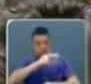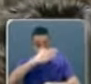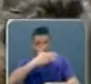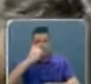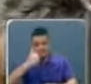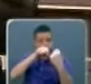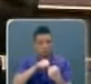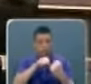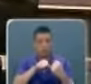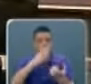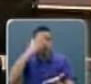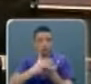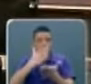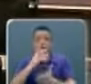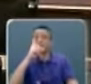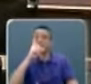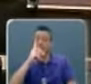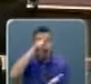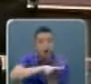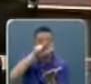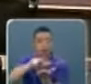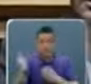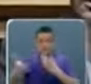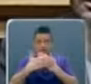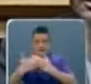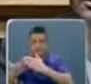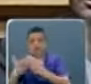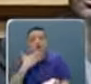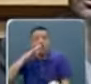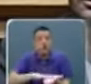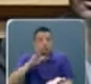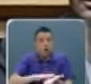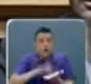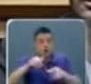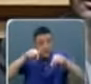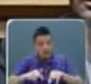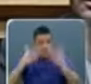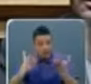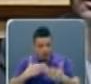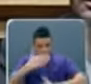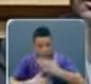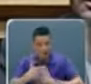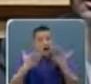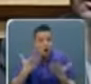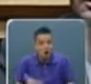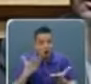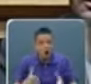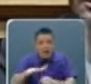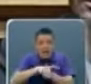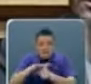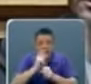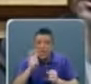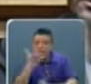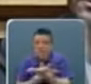del IVA al 23% de la electricidad, el gas y la restauración. Lo que vemos aquí hoy es una situación económica y financiera desesperada